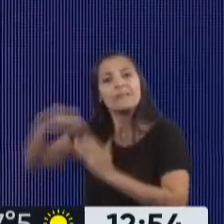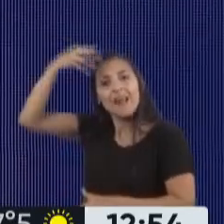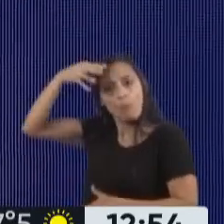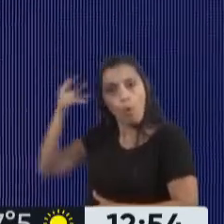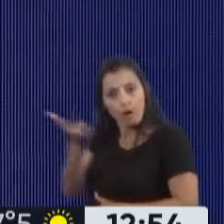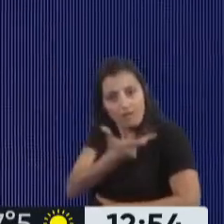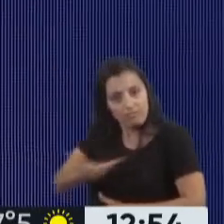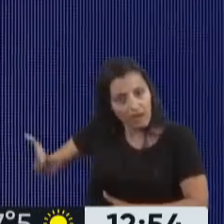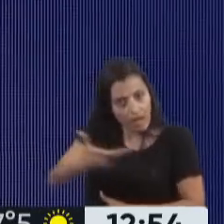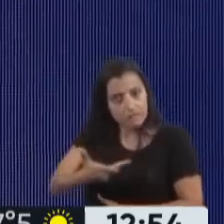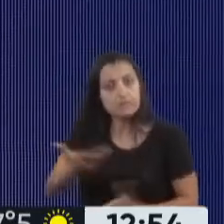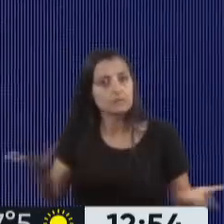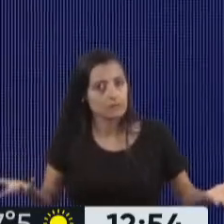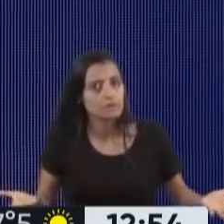Bullrich,